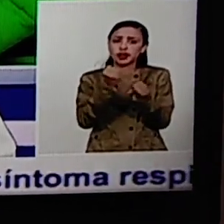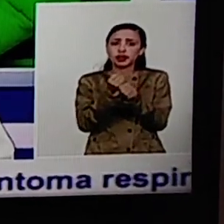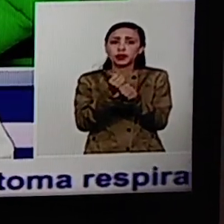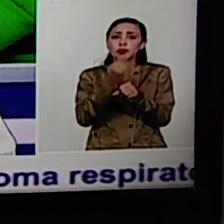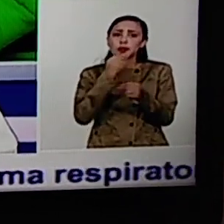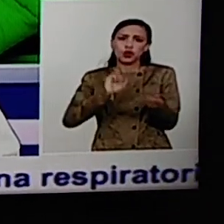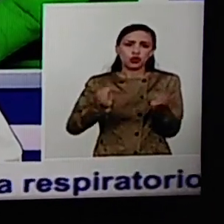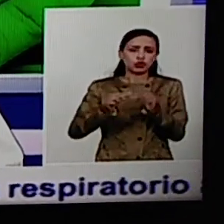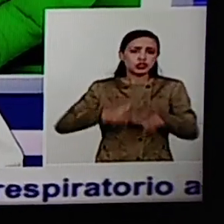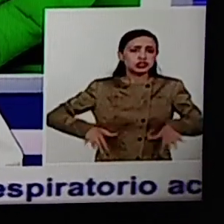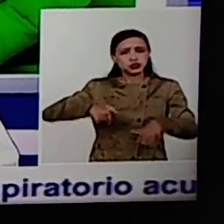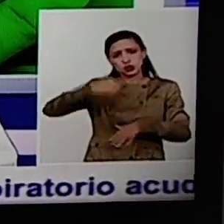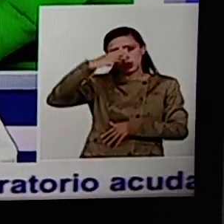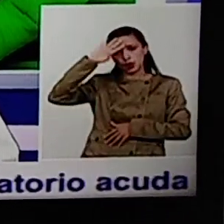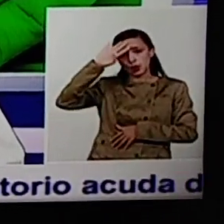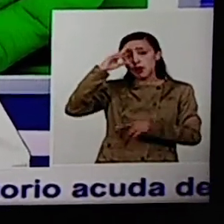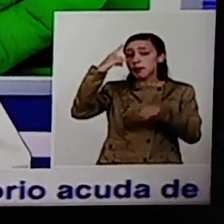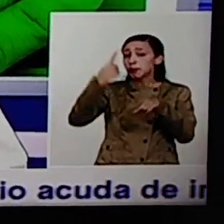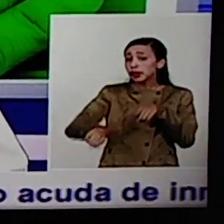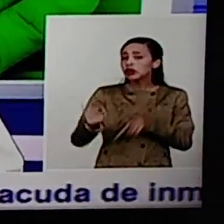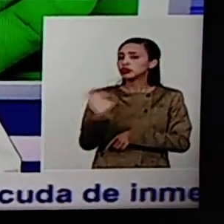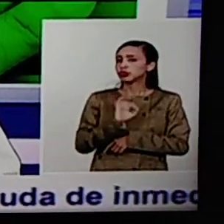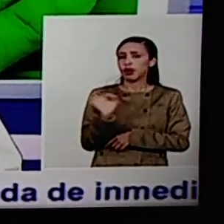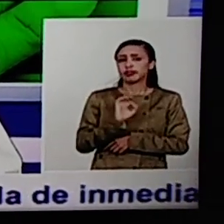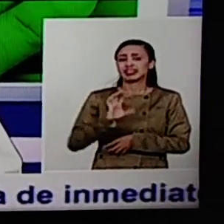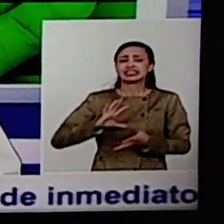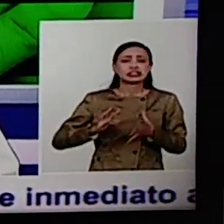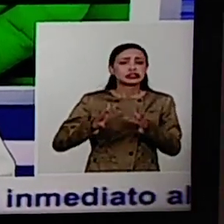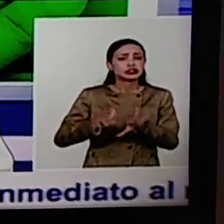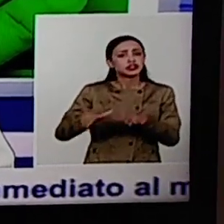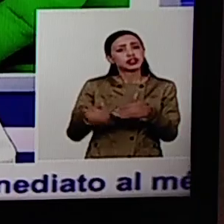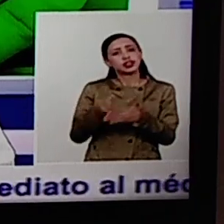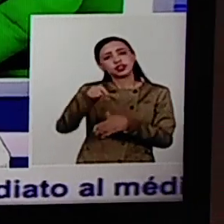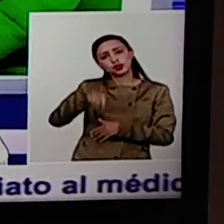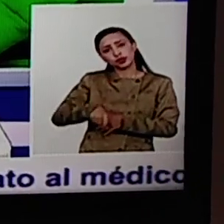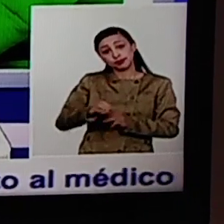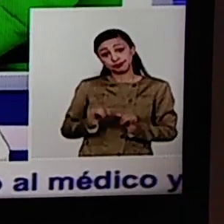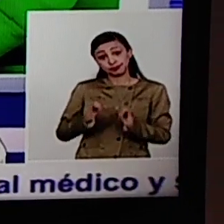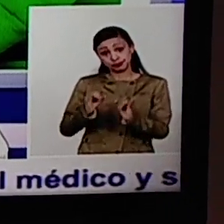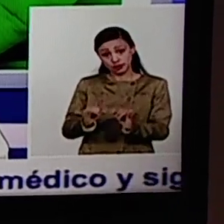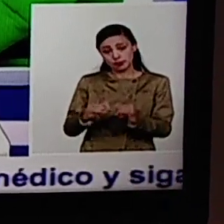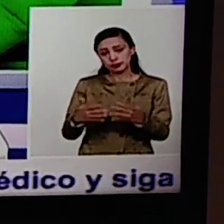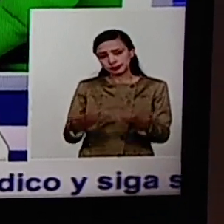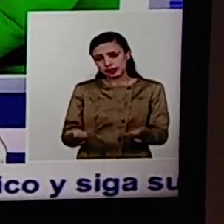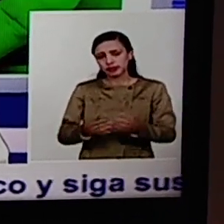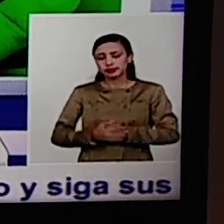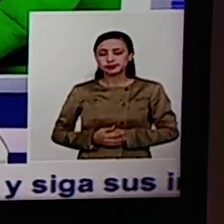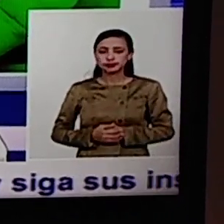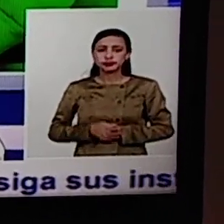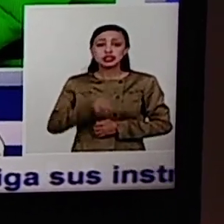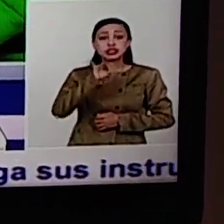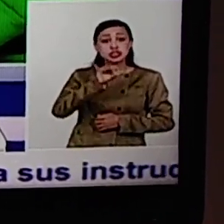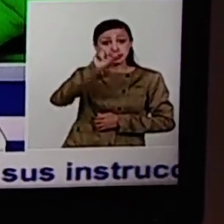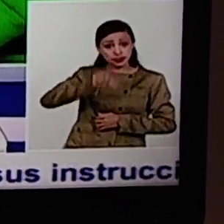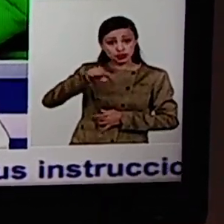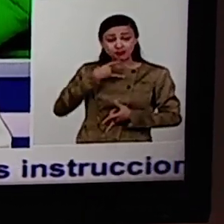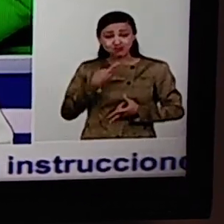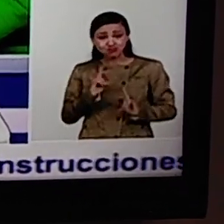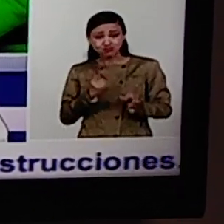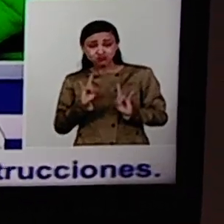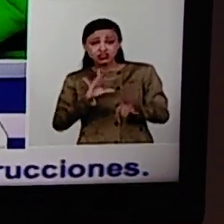pero todavía muy complejo en el día de hoy. En el día de hoy tenemos que informar el fallecimiento de 7 personas con